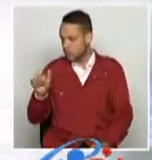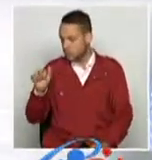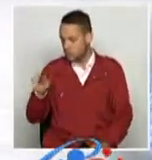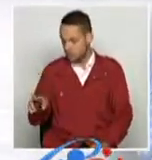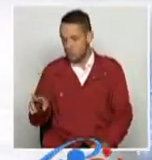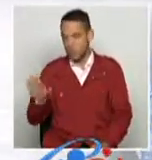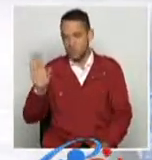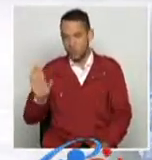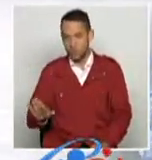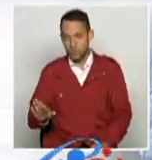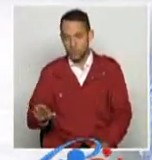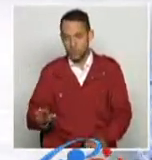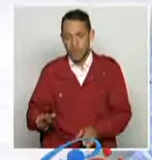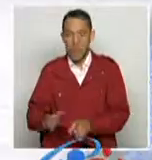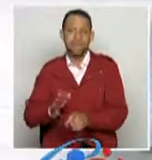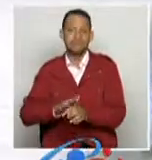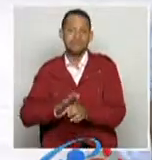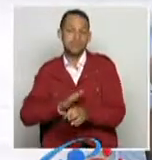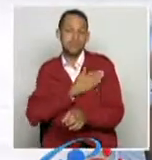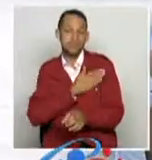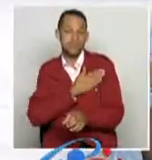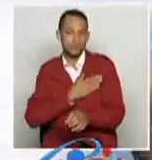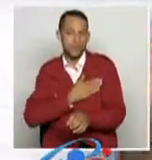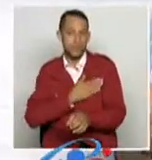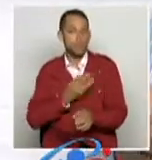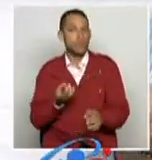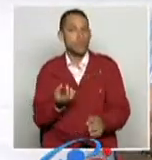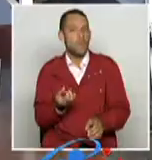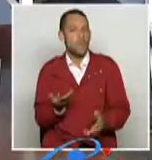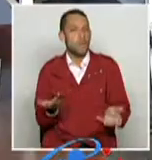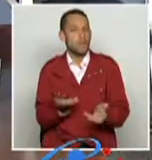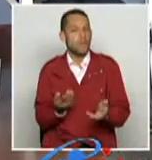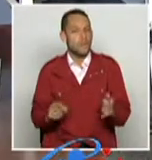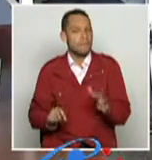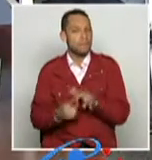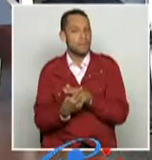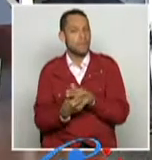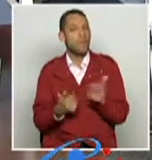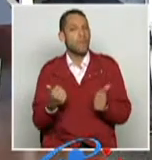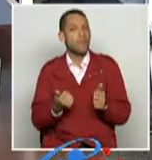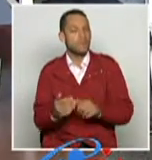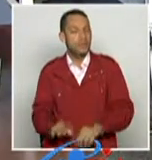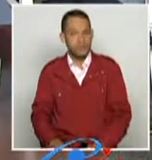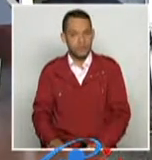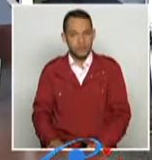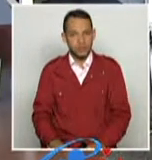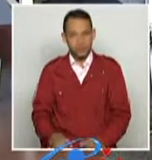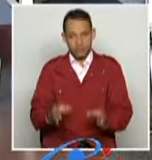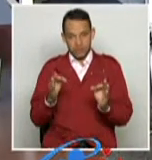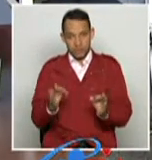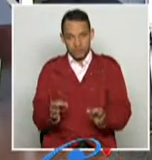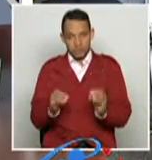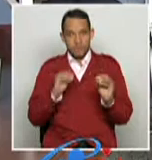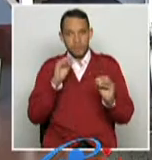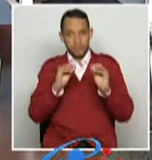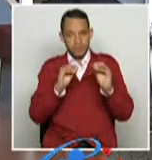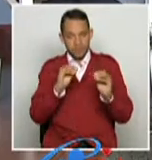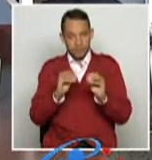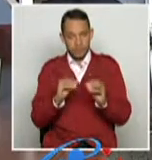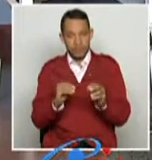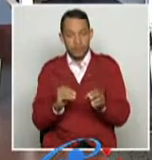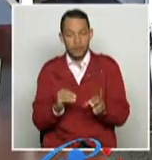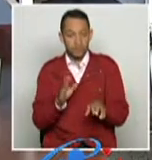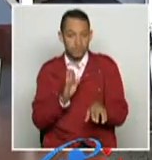tópica, como él dice, para el dolor, ¿qué pasa con el origen del dolor? No, lo que pasa es que cuando uno utiliza en el